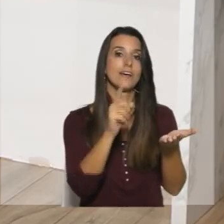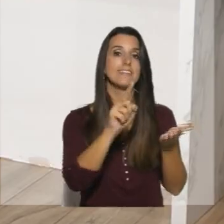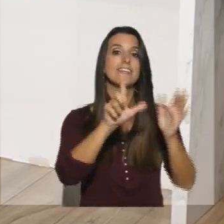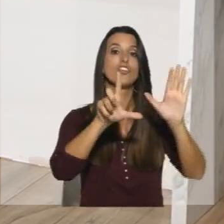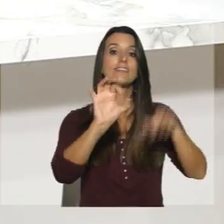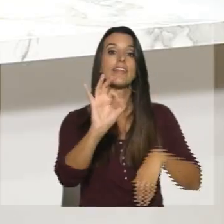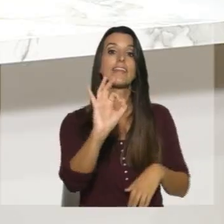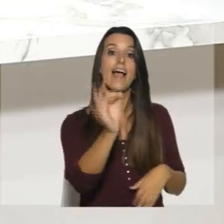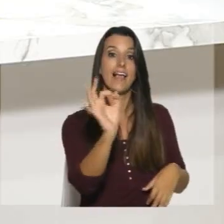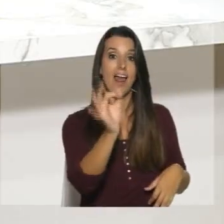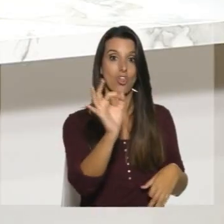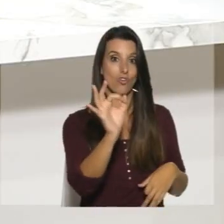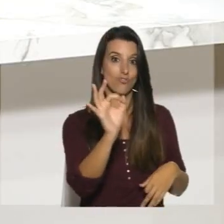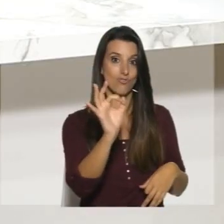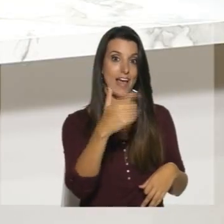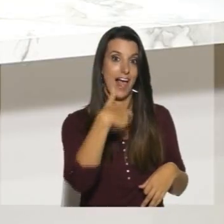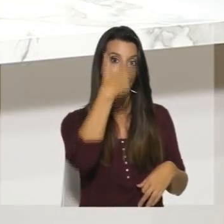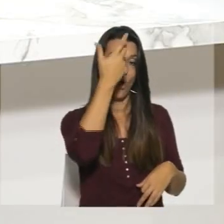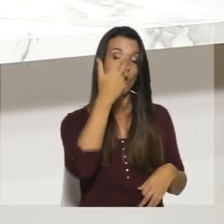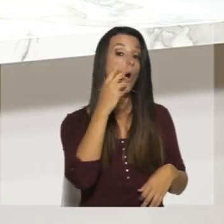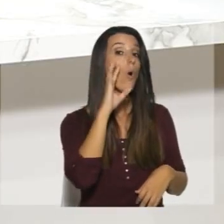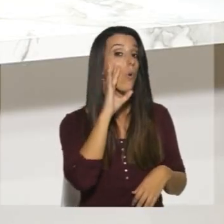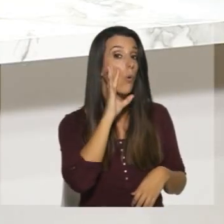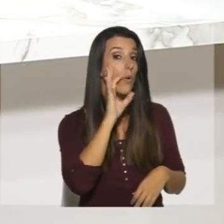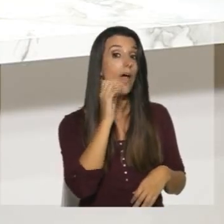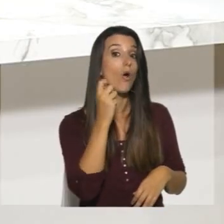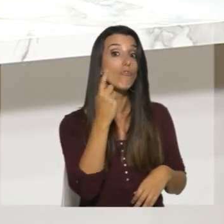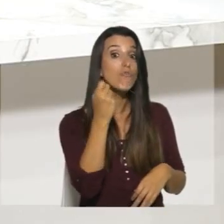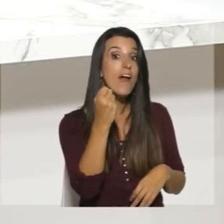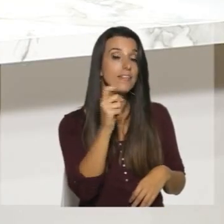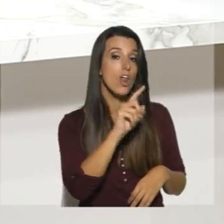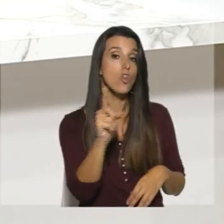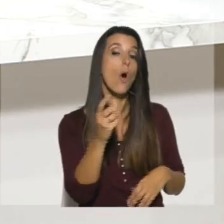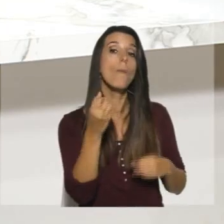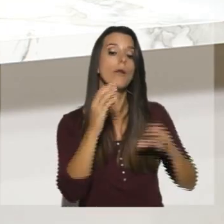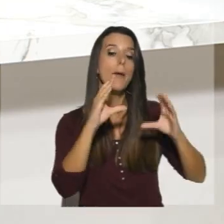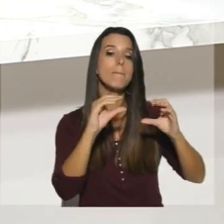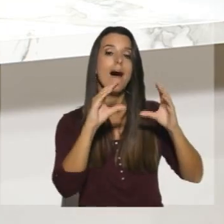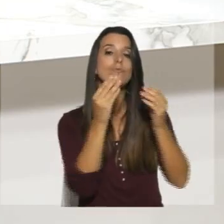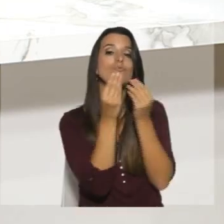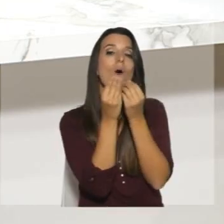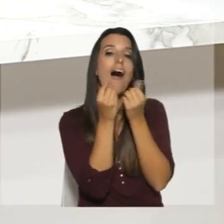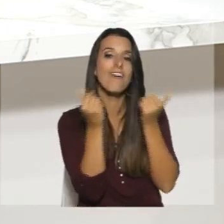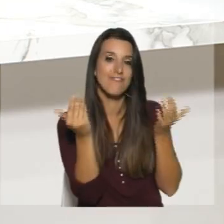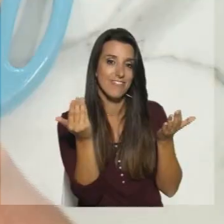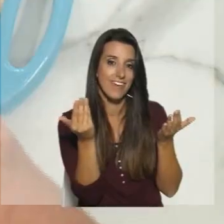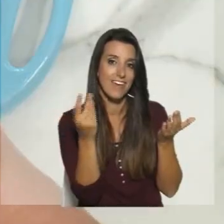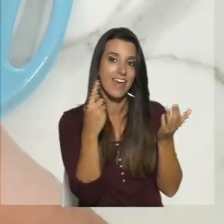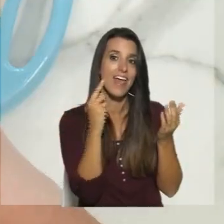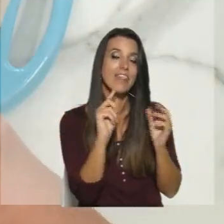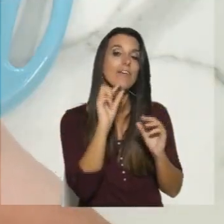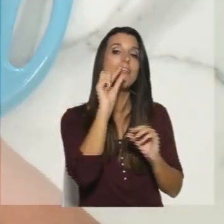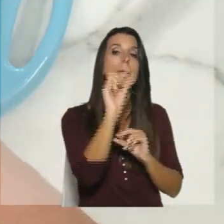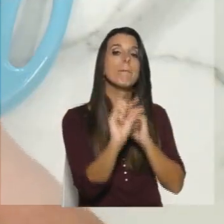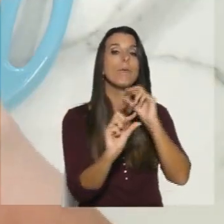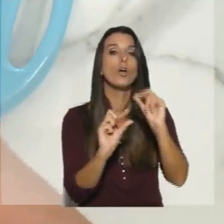170 grados. Muy bien. ¿Ah? No lo pongas muy fuerte porque vas a ver que es una masa como súper tiernita y la tenés que ir poniendo, se tiene que ir